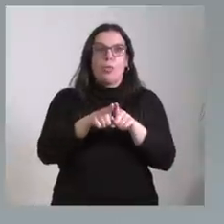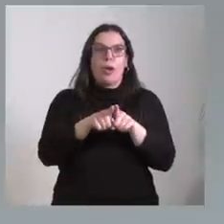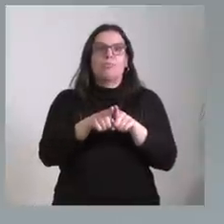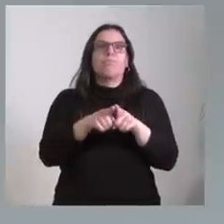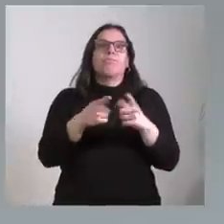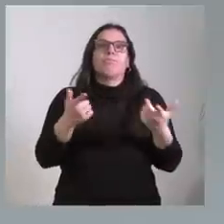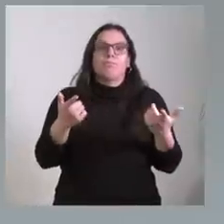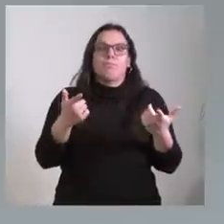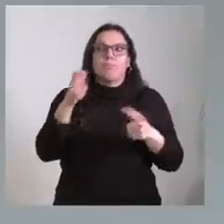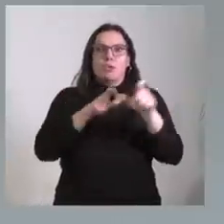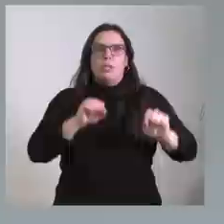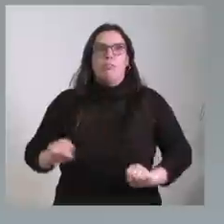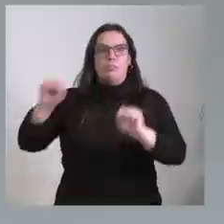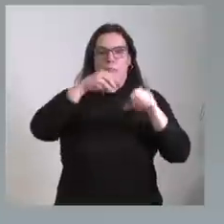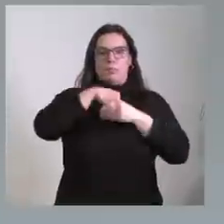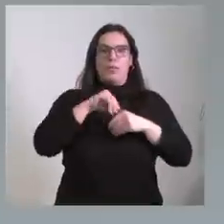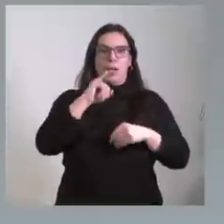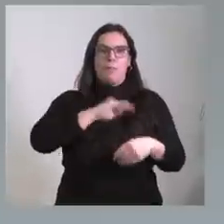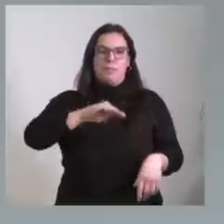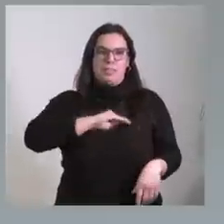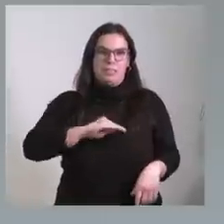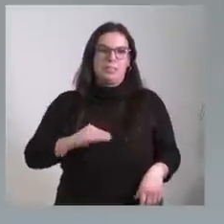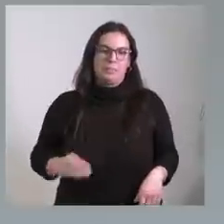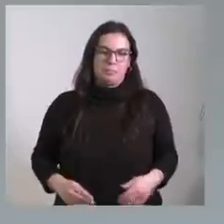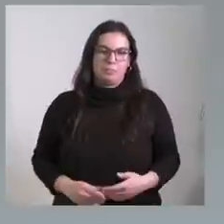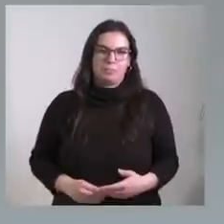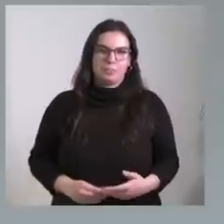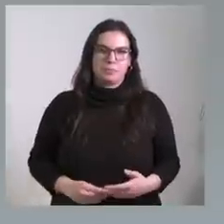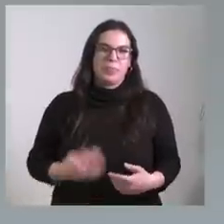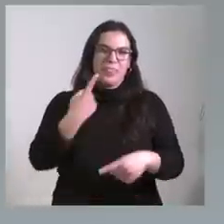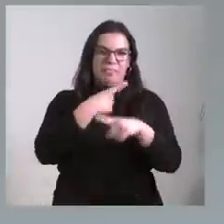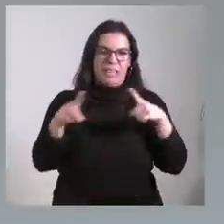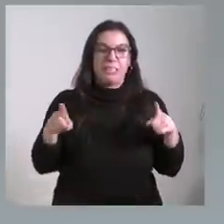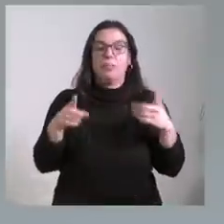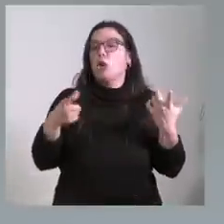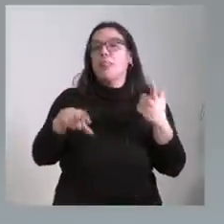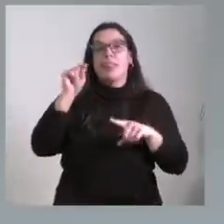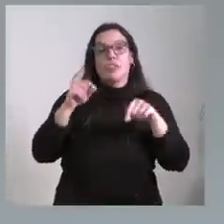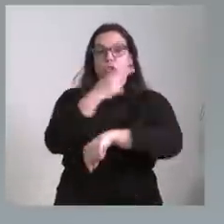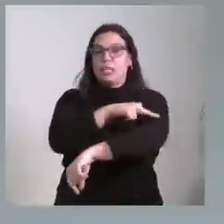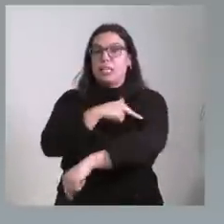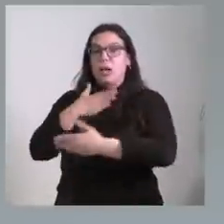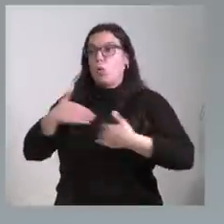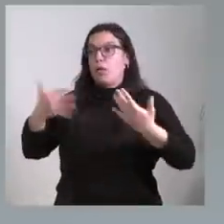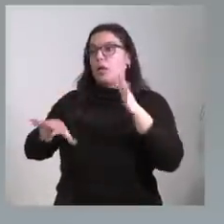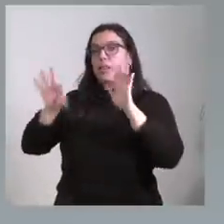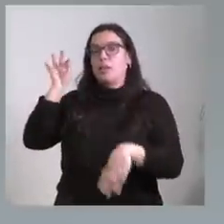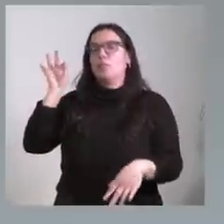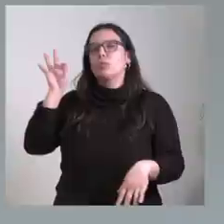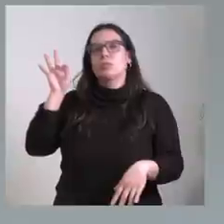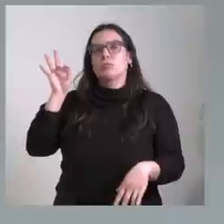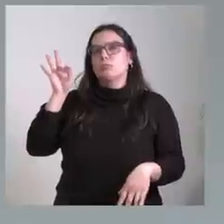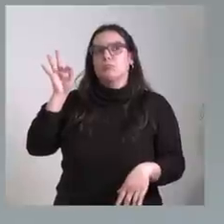que vivir hace ahora prácticamente tres años en el inicio de la enfermedad cualquier decisión sanitaria nosotros lo vamos a tomar teniendo en cuenta